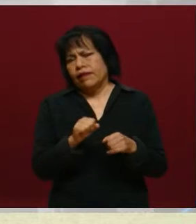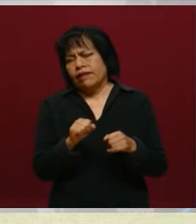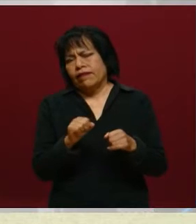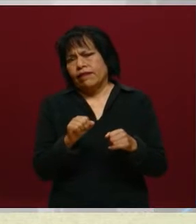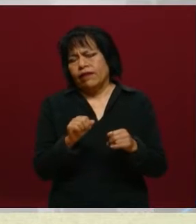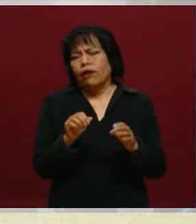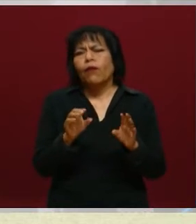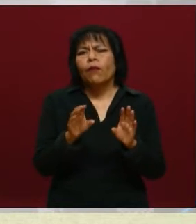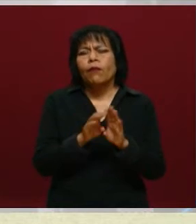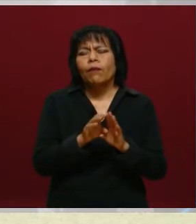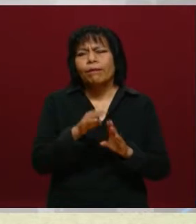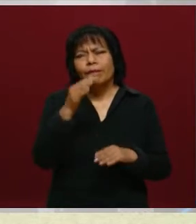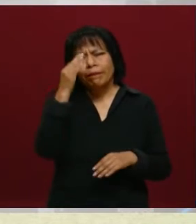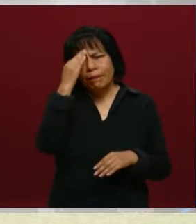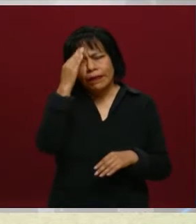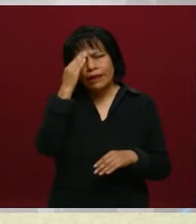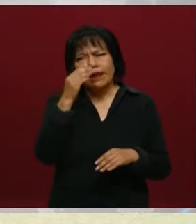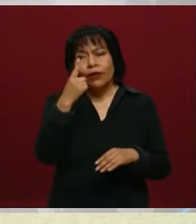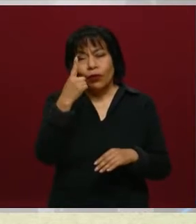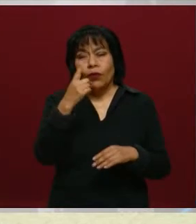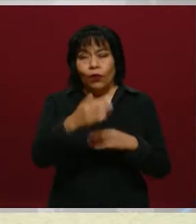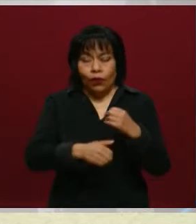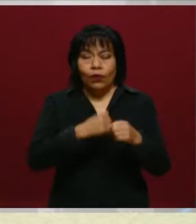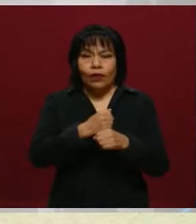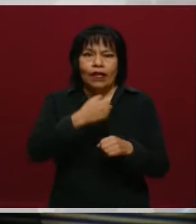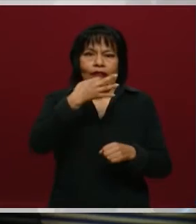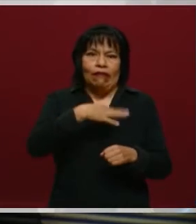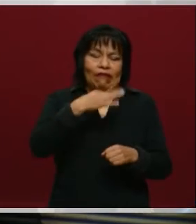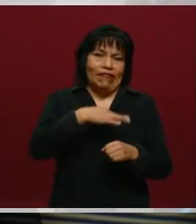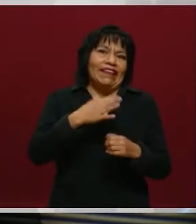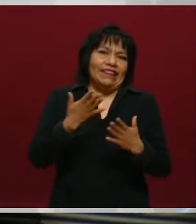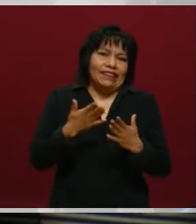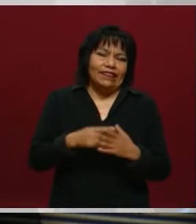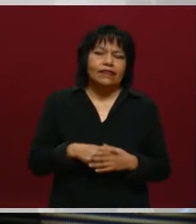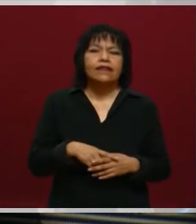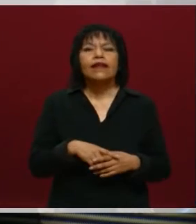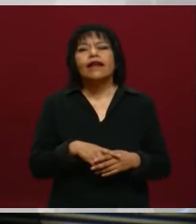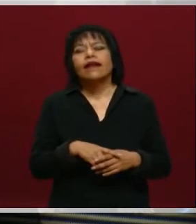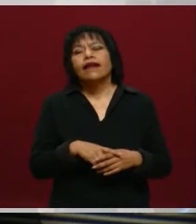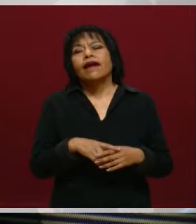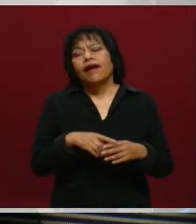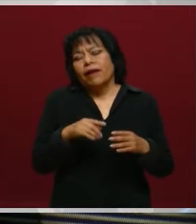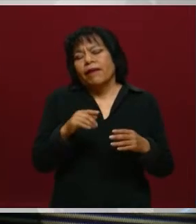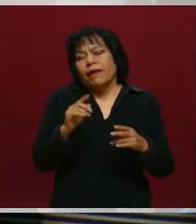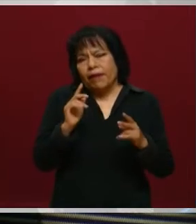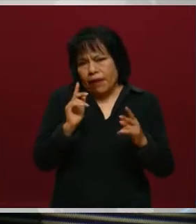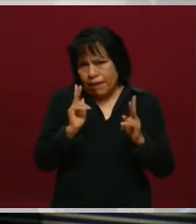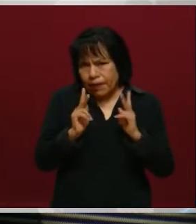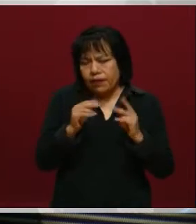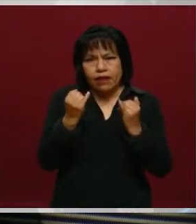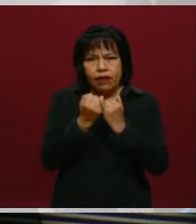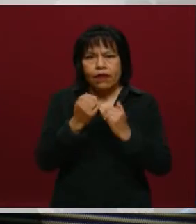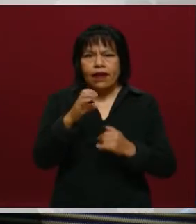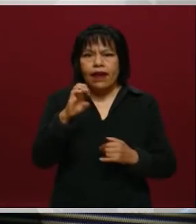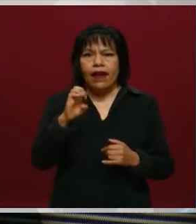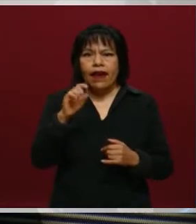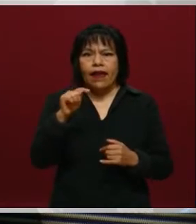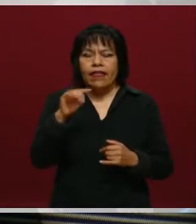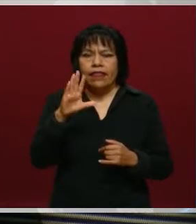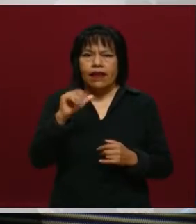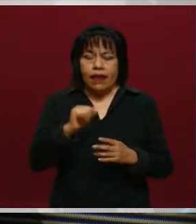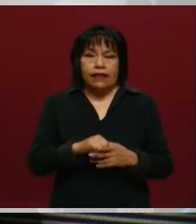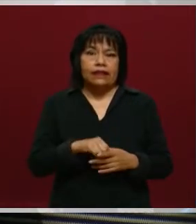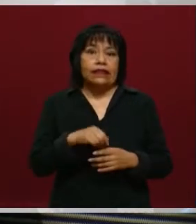tenemos que festejar el primer aniversario de la cartilla ética hablando de ética entonces el día lunes invitamos a